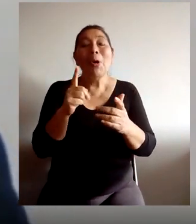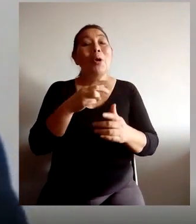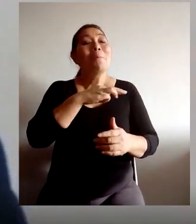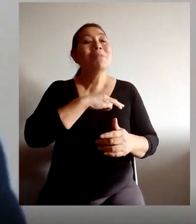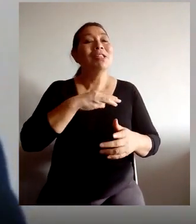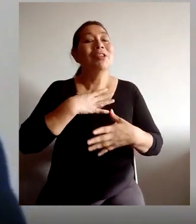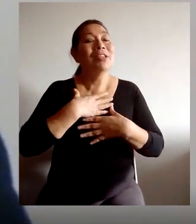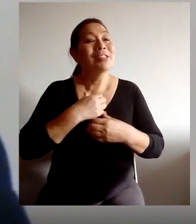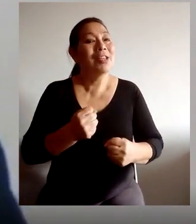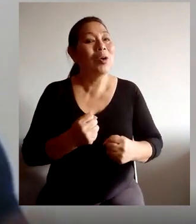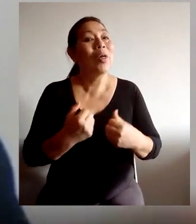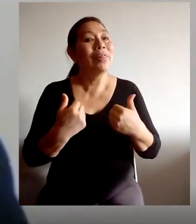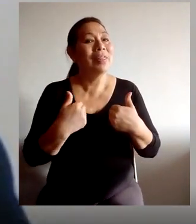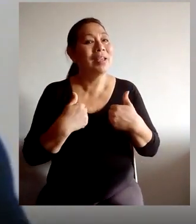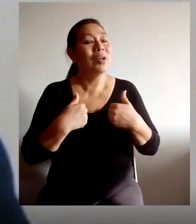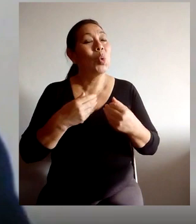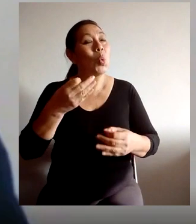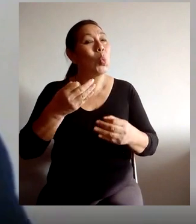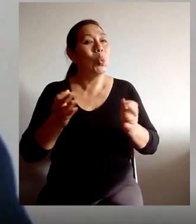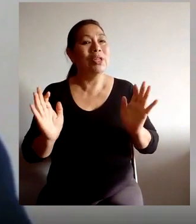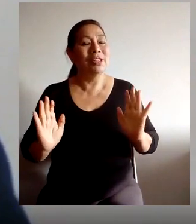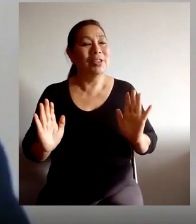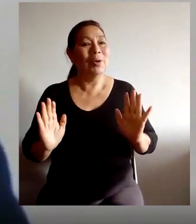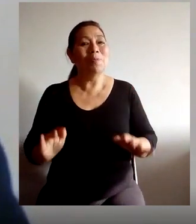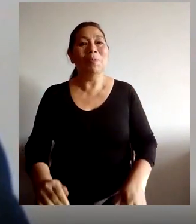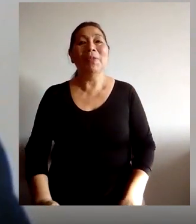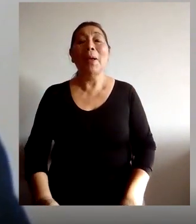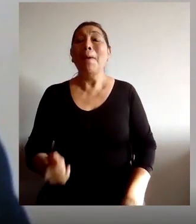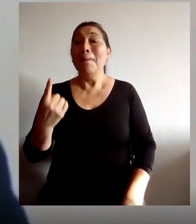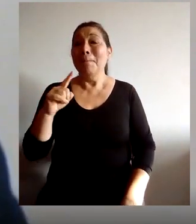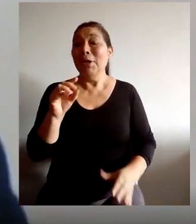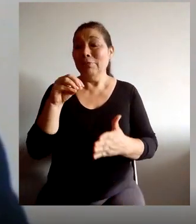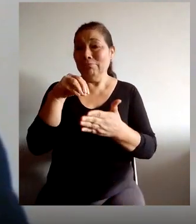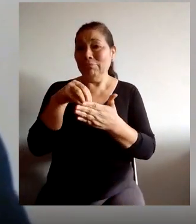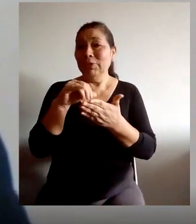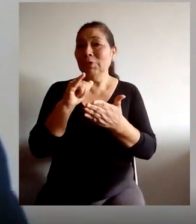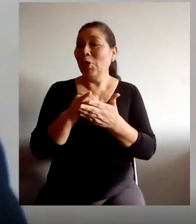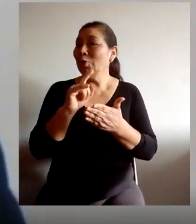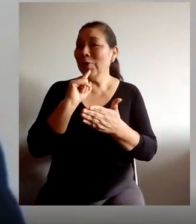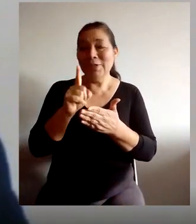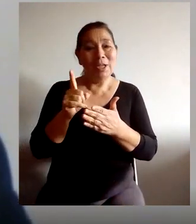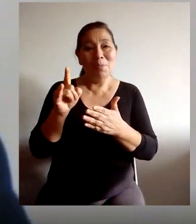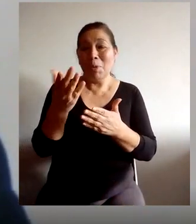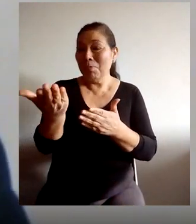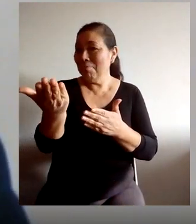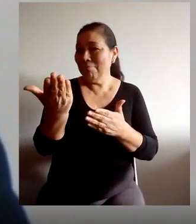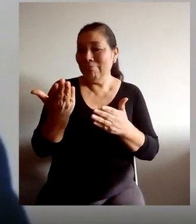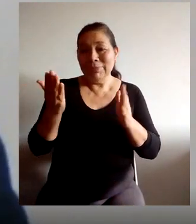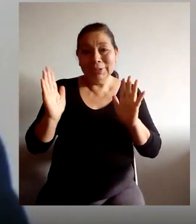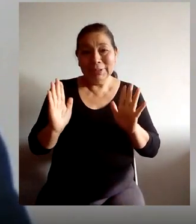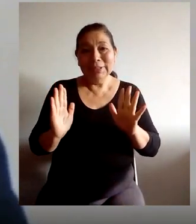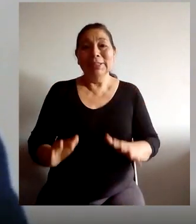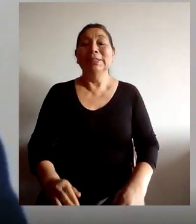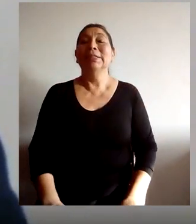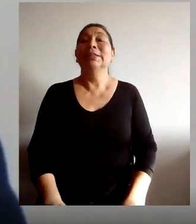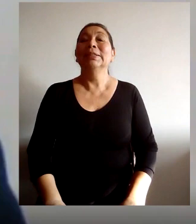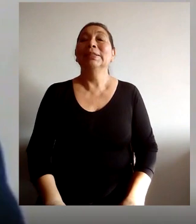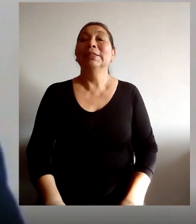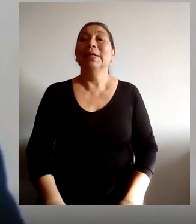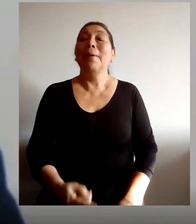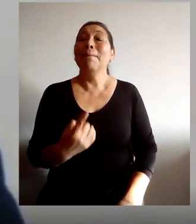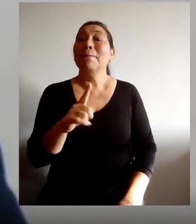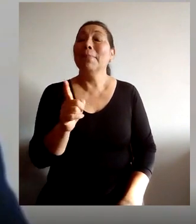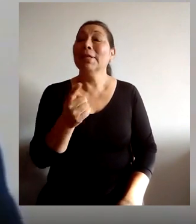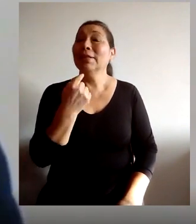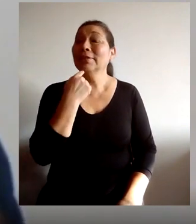es que estamos solicitando, y eso, si me disculpan, no lo señalé en mi intervención, pero nosotros no es lo que pedimos que esto